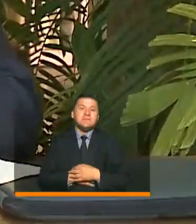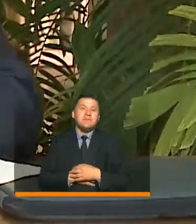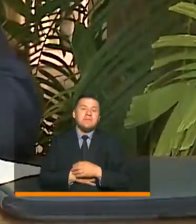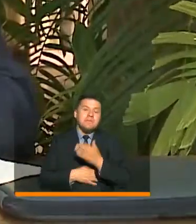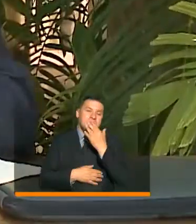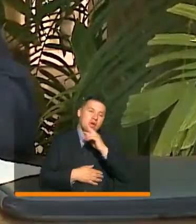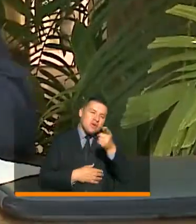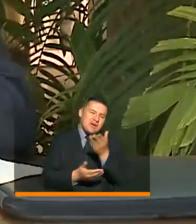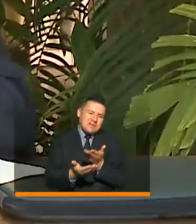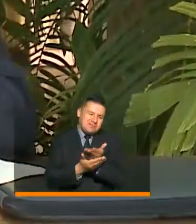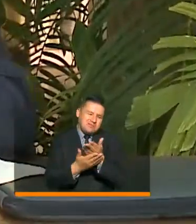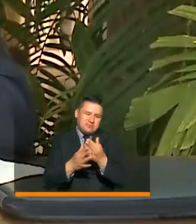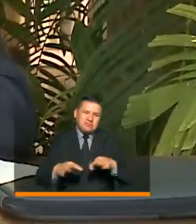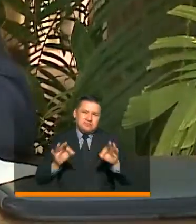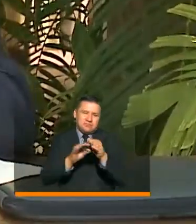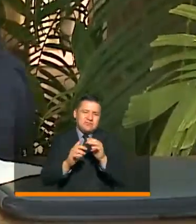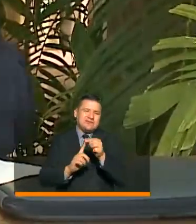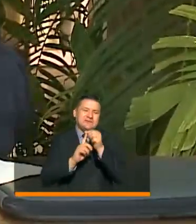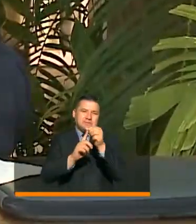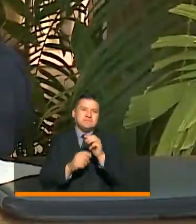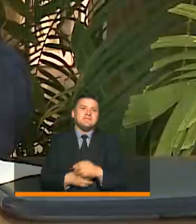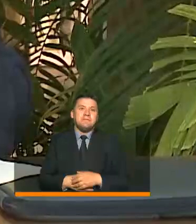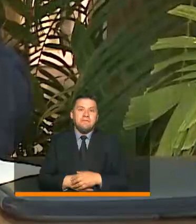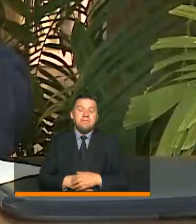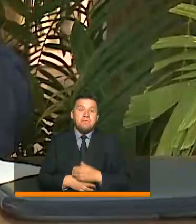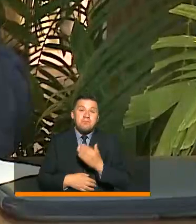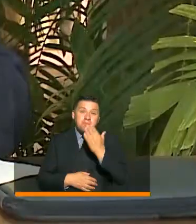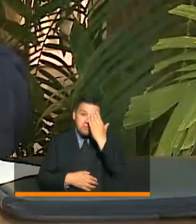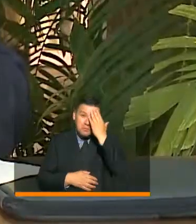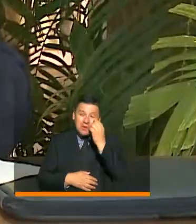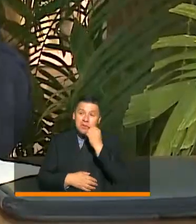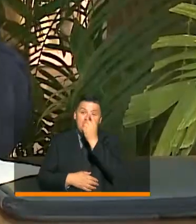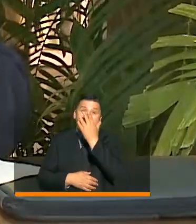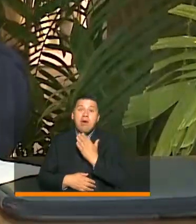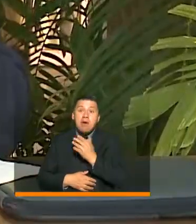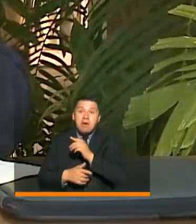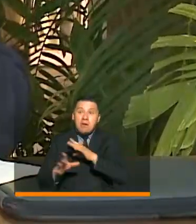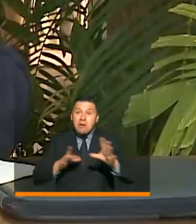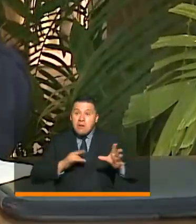algunas recomendaciones muy especiales. Mire, las tasas de contagio,